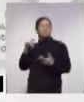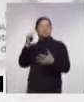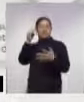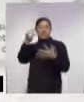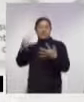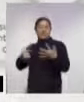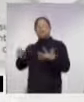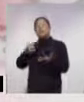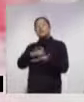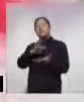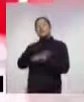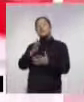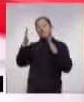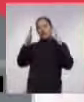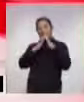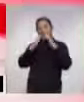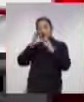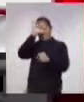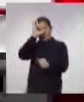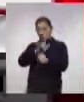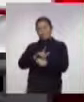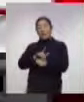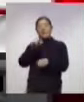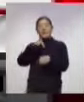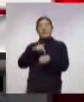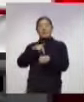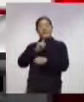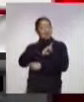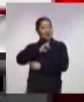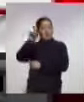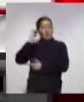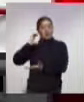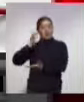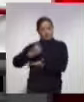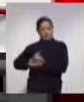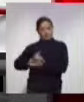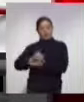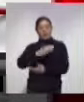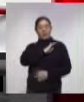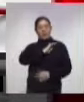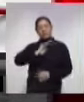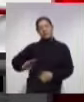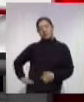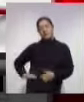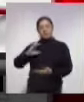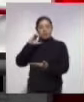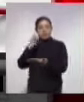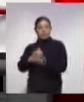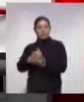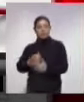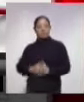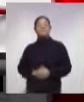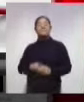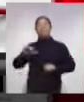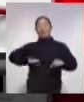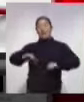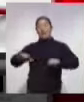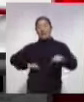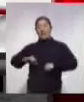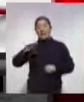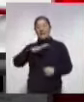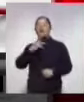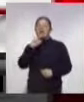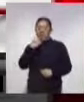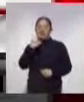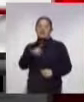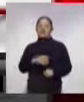La cita es en la Casa de Cultura Casa de Piedra, allá en Contla, en el municipio de Contla de Juan Cuamatzin. Las actividades van a ser, como te